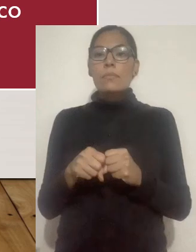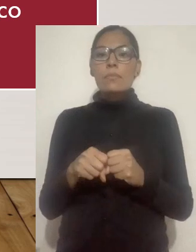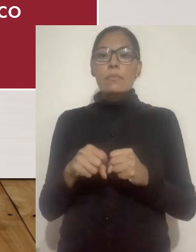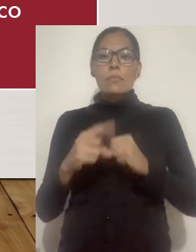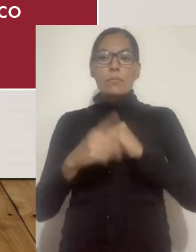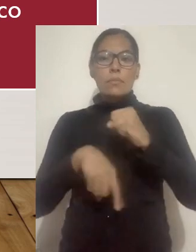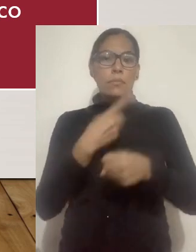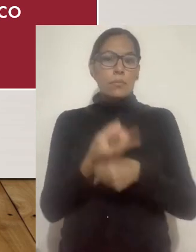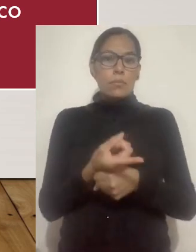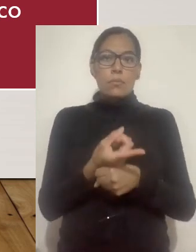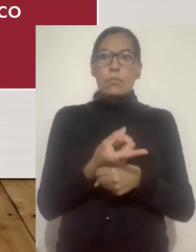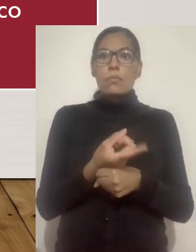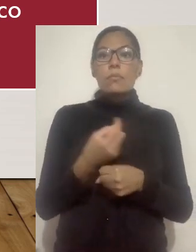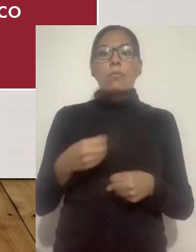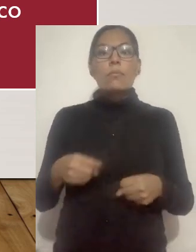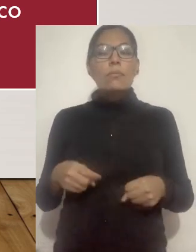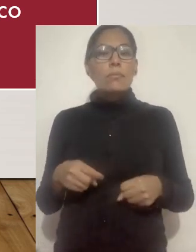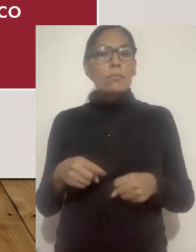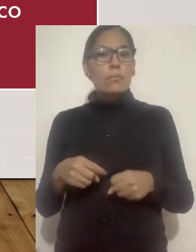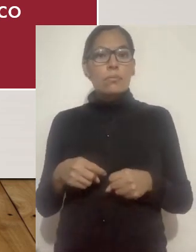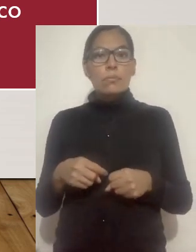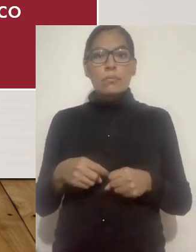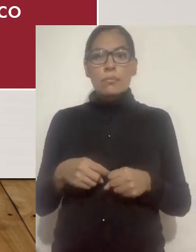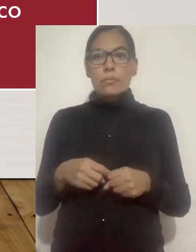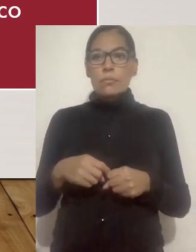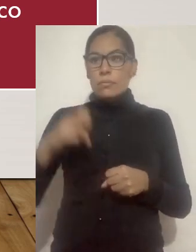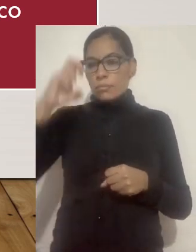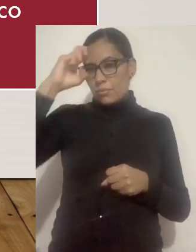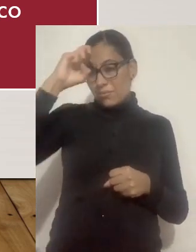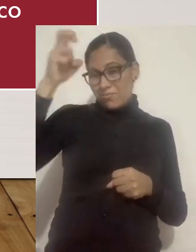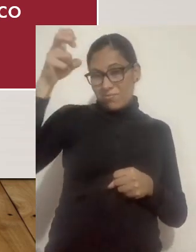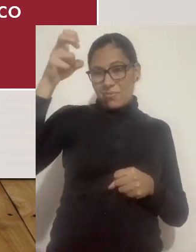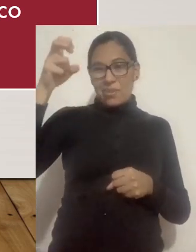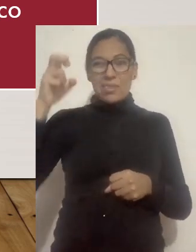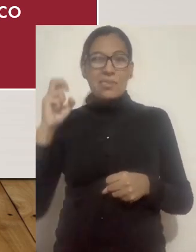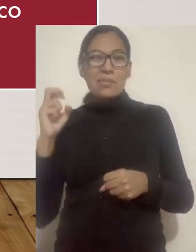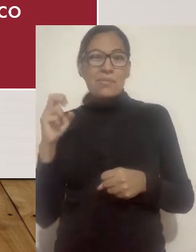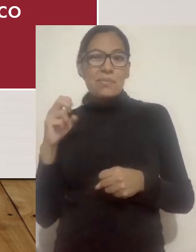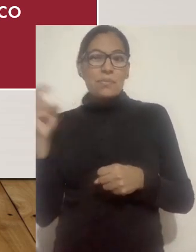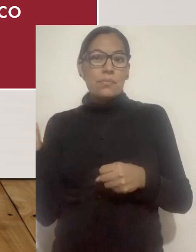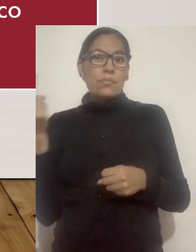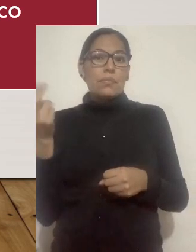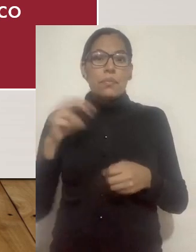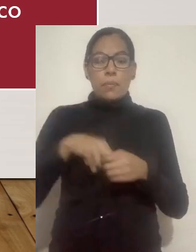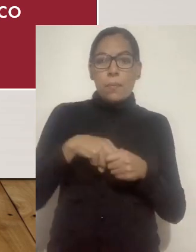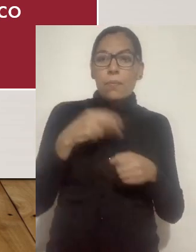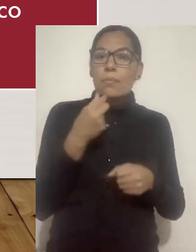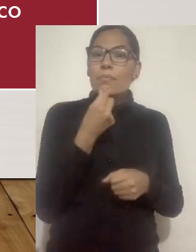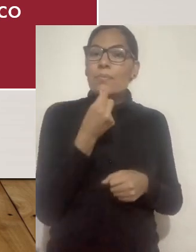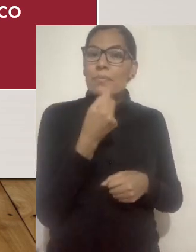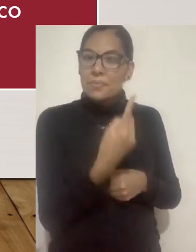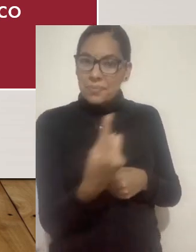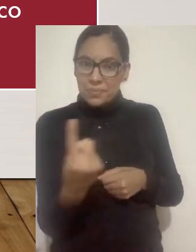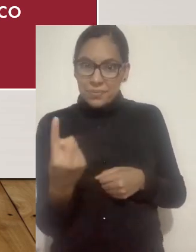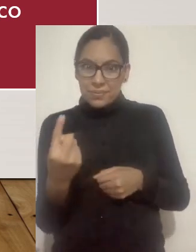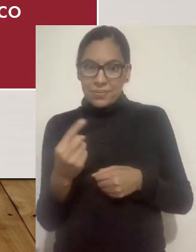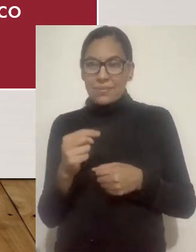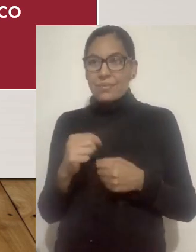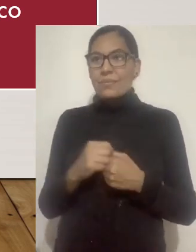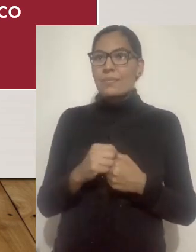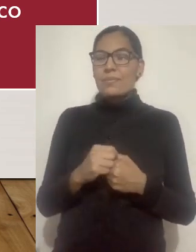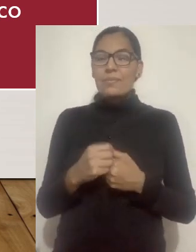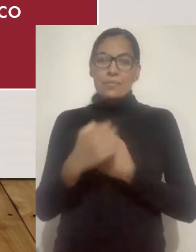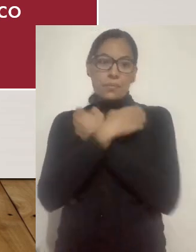y agresividad en población cada vez de menor edad. Los beneficios de